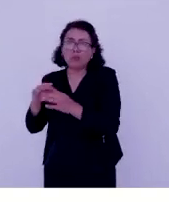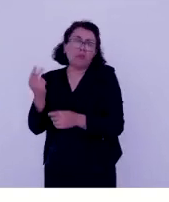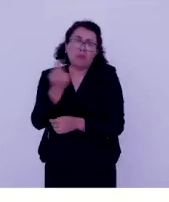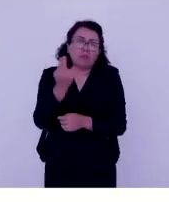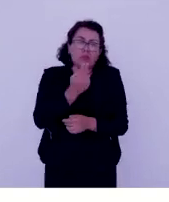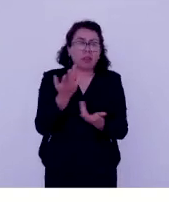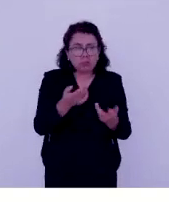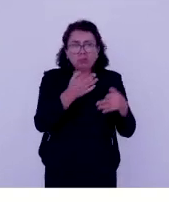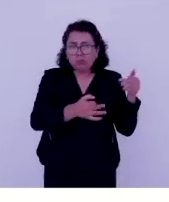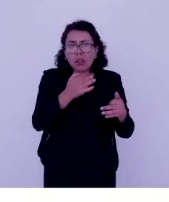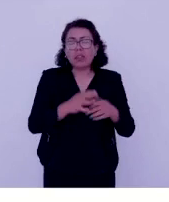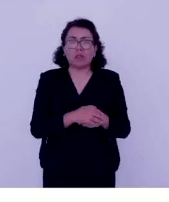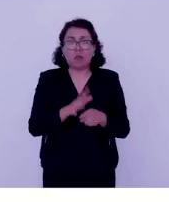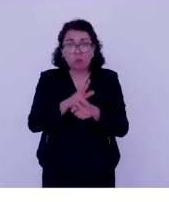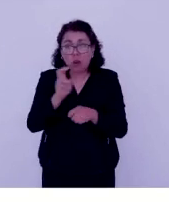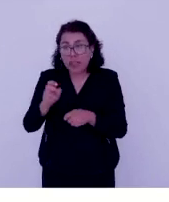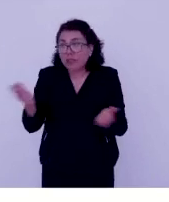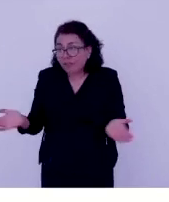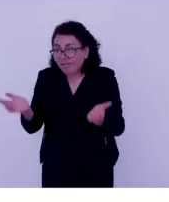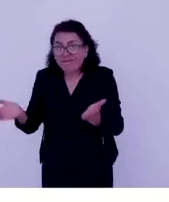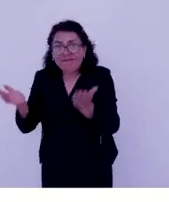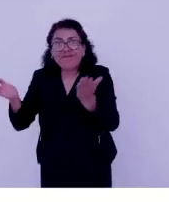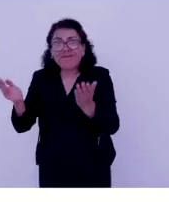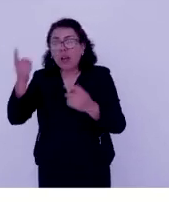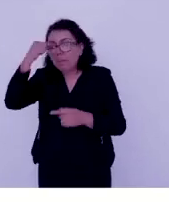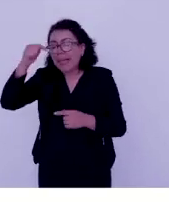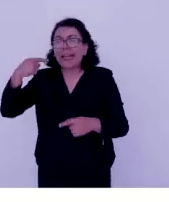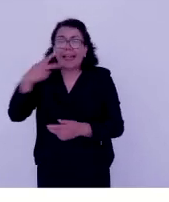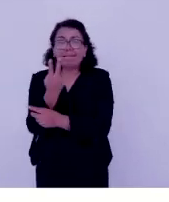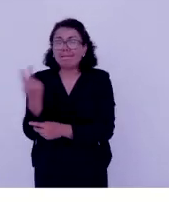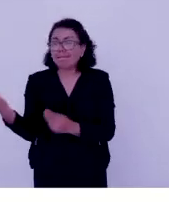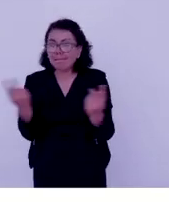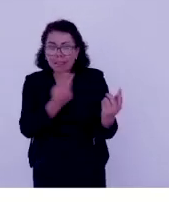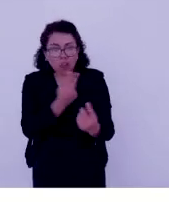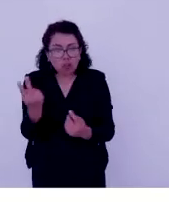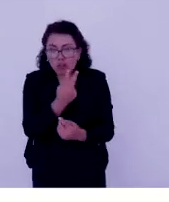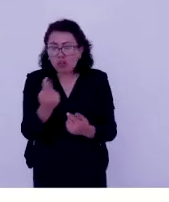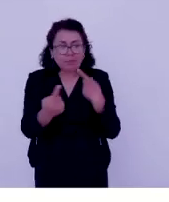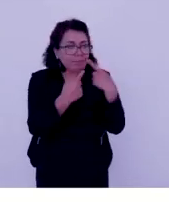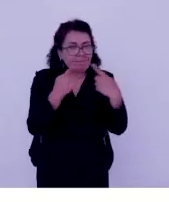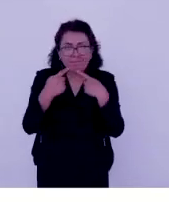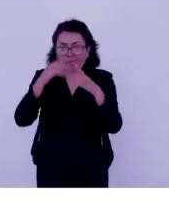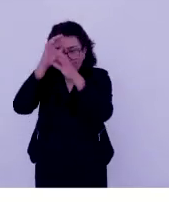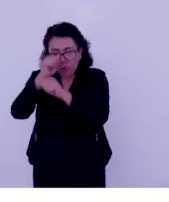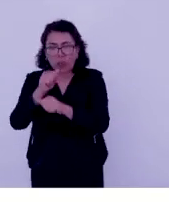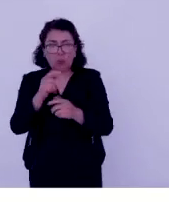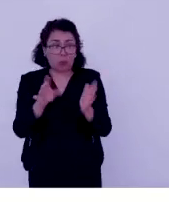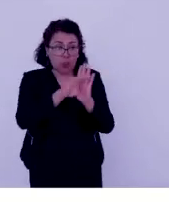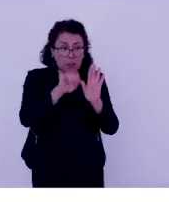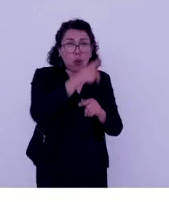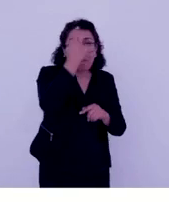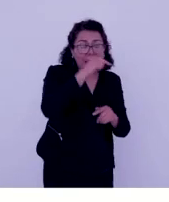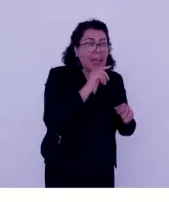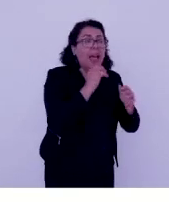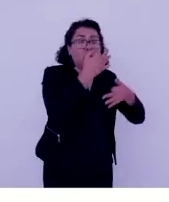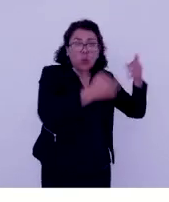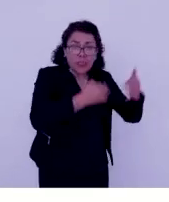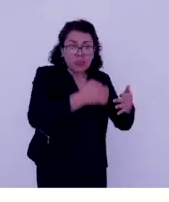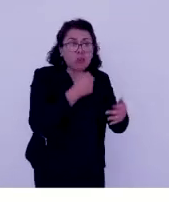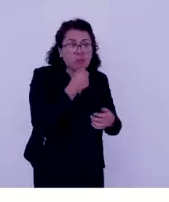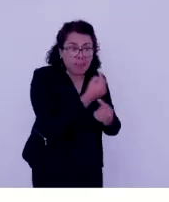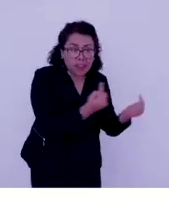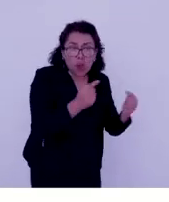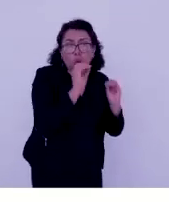forma impulsamos cada vez más la concilación en los asuntos competencia de los asuntos de los juzgados menores donde aumentó el número de convenios